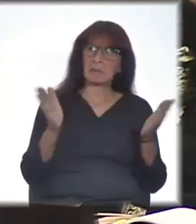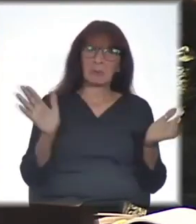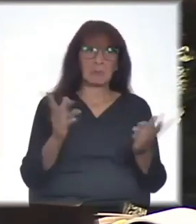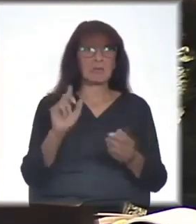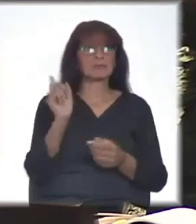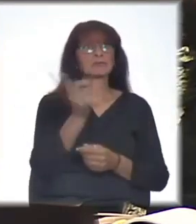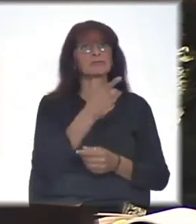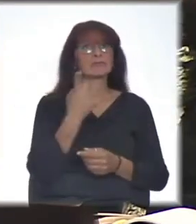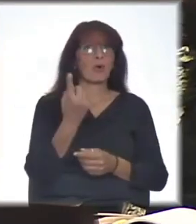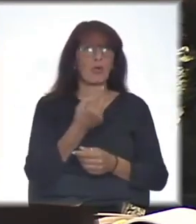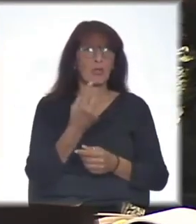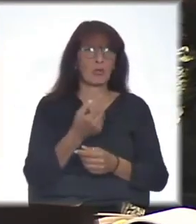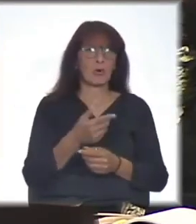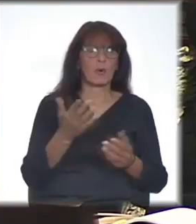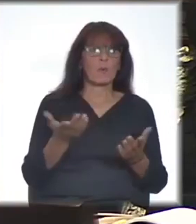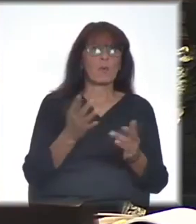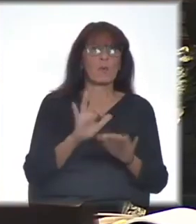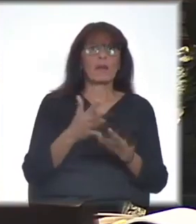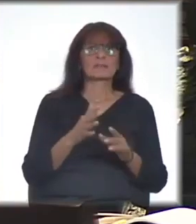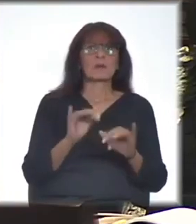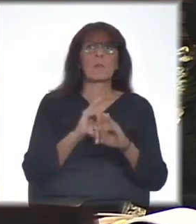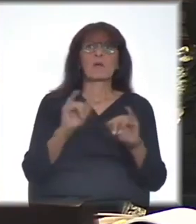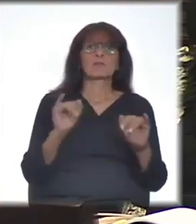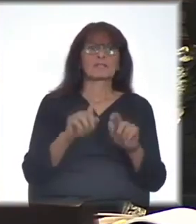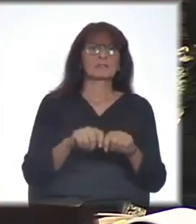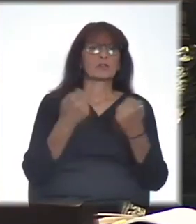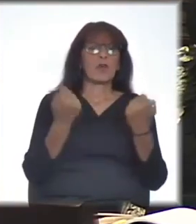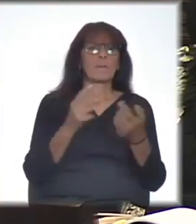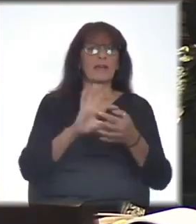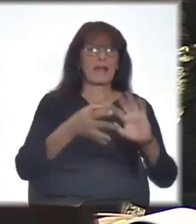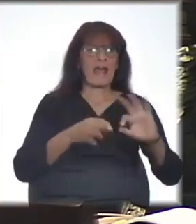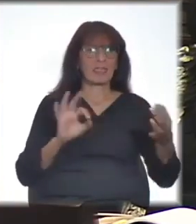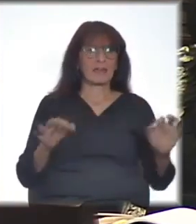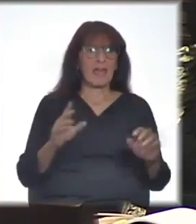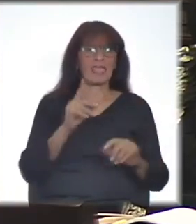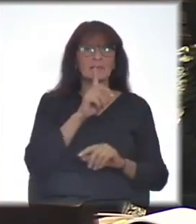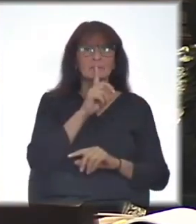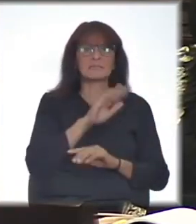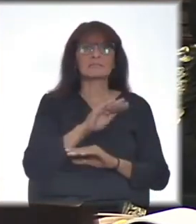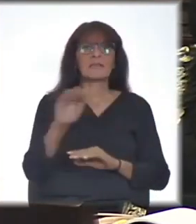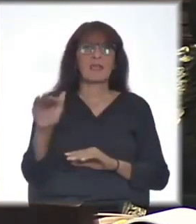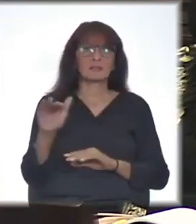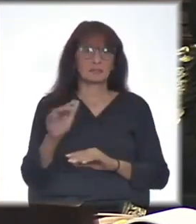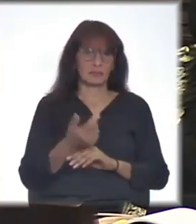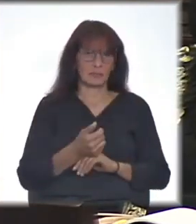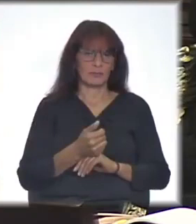era obsesión, como si por fin se hubieran roto las cadenas de un silencio que no entendía muy bien a qué se